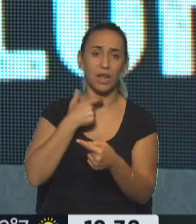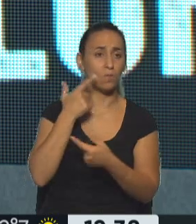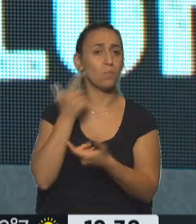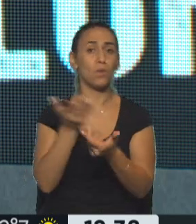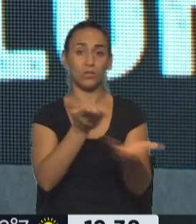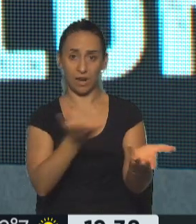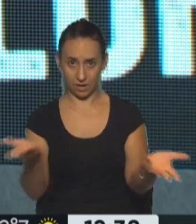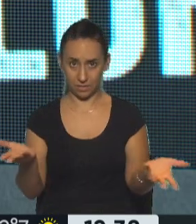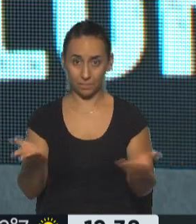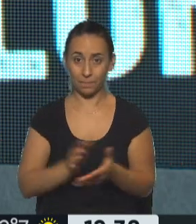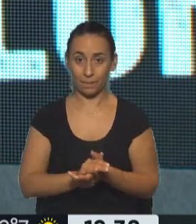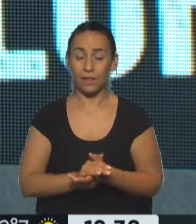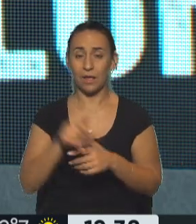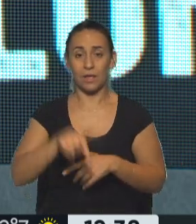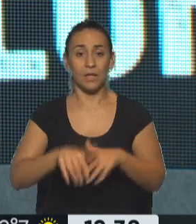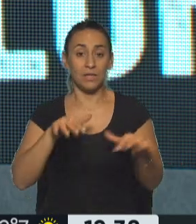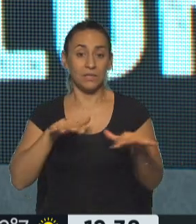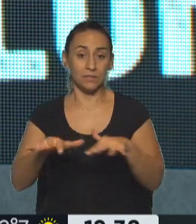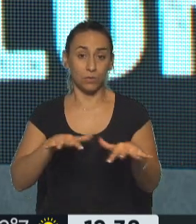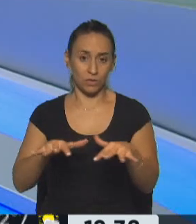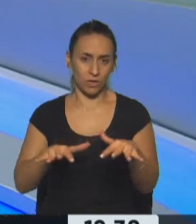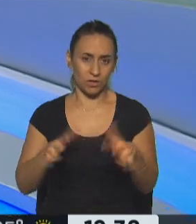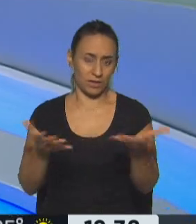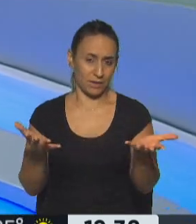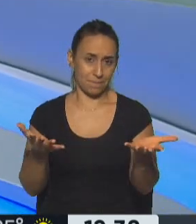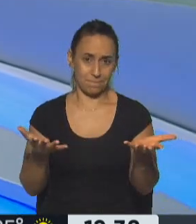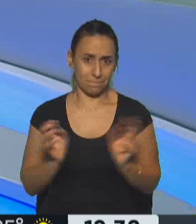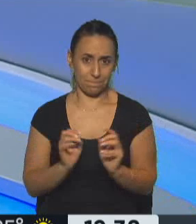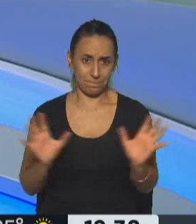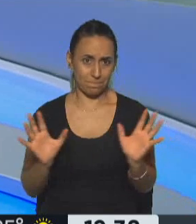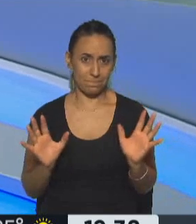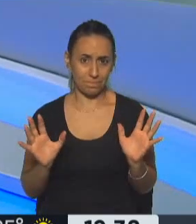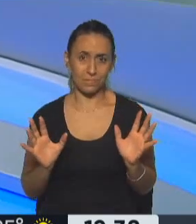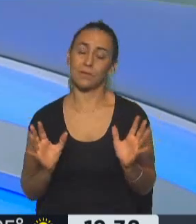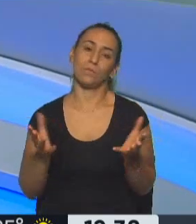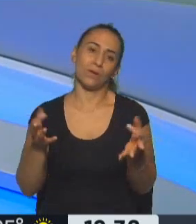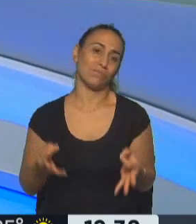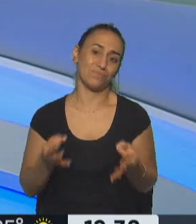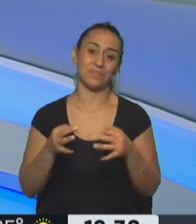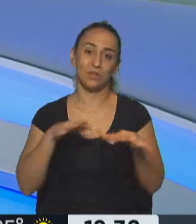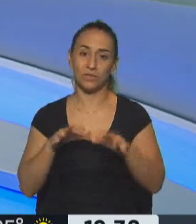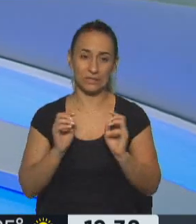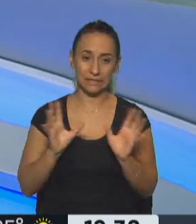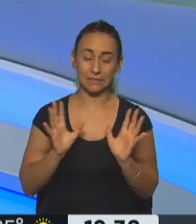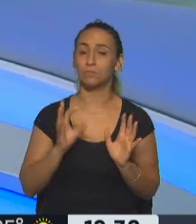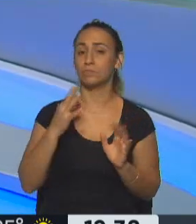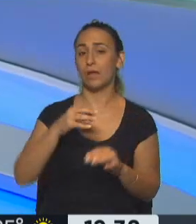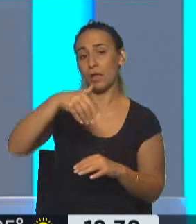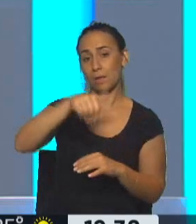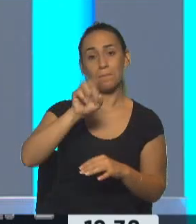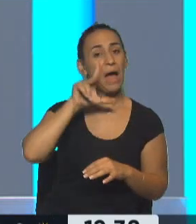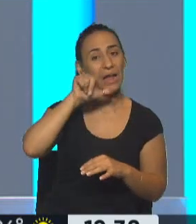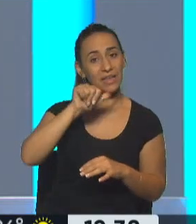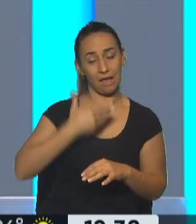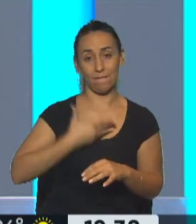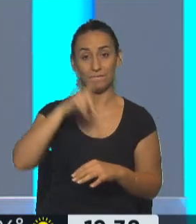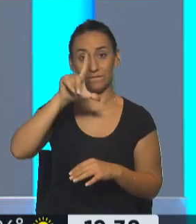hacer que la situación sea realmente digamos dramática Pese a que lo fue claramente María Florencia salía de su casa